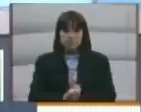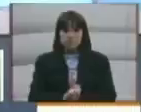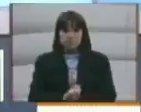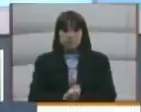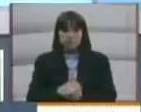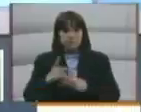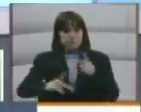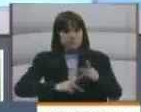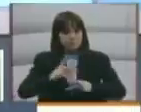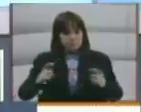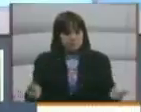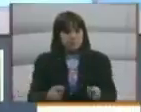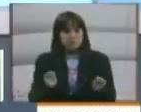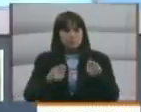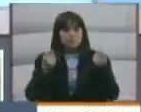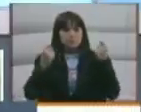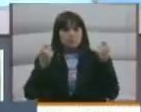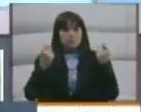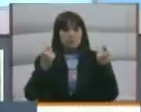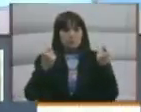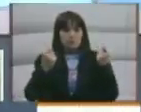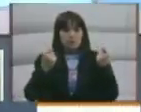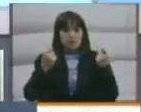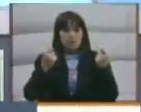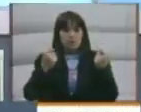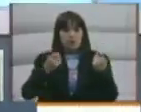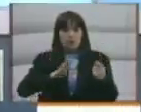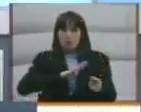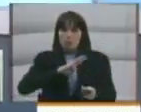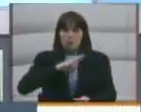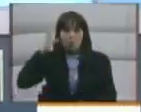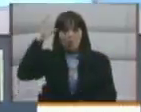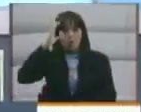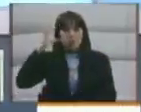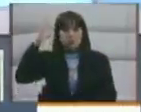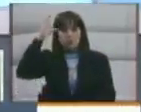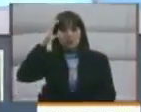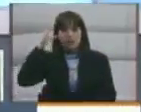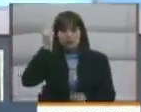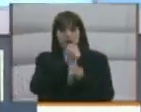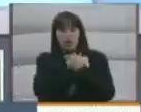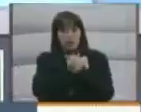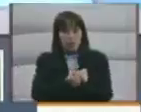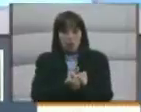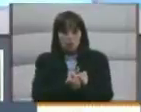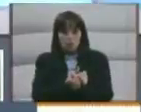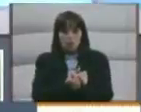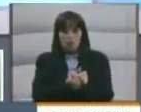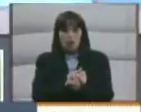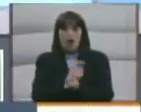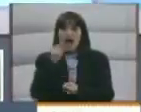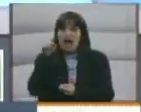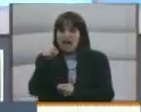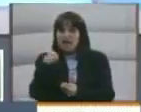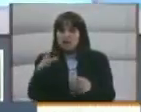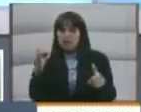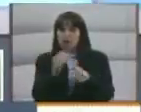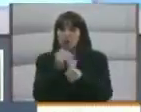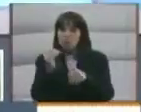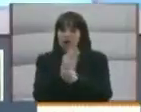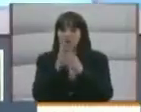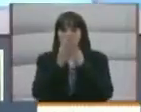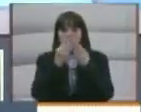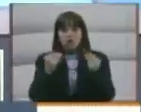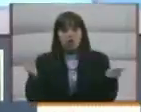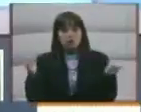productivas y llenas de conciencia y de amor, solo ahí es que nosotros vamos a encontrar la solución para estos complejos